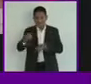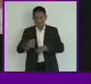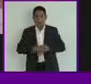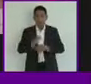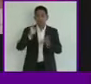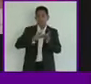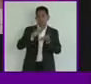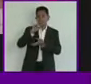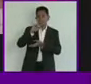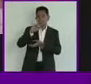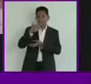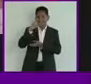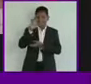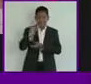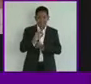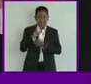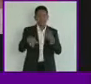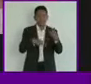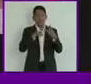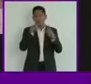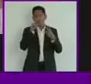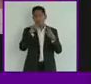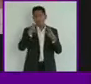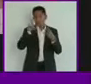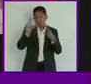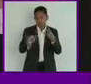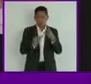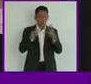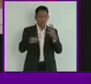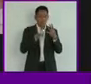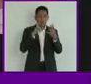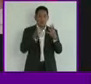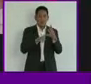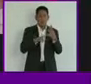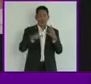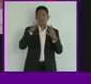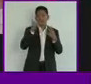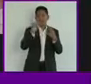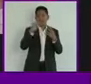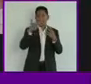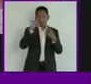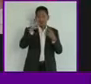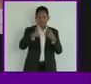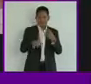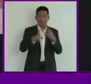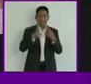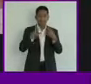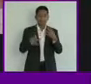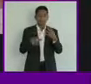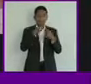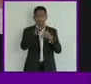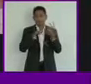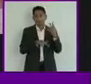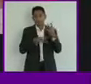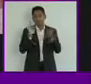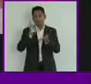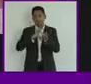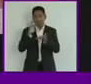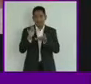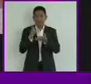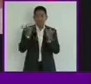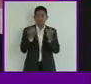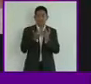Muchas gracias, Diego. Muchas gracias, mi querida Sua. Y desde luego, muchas gracias, Irin Yair. Y gracias también, hagámosle un reconocimiento a